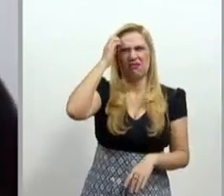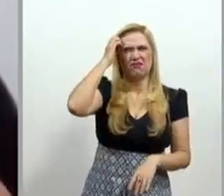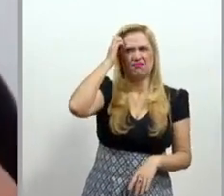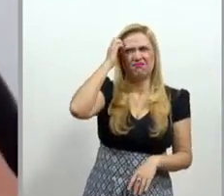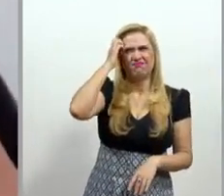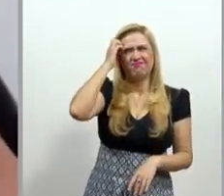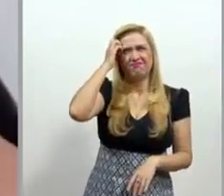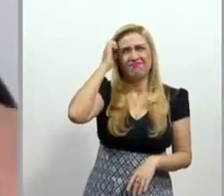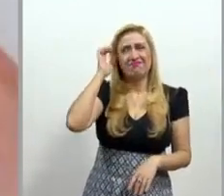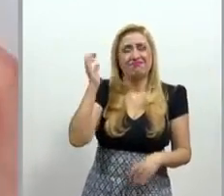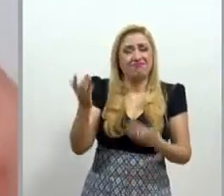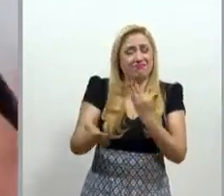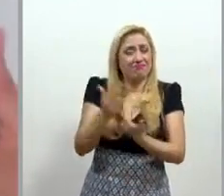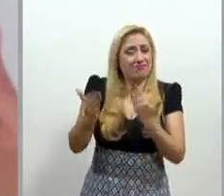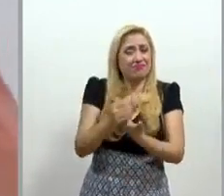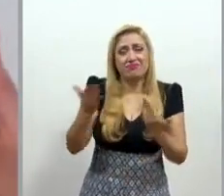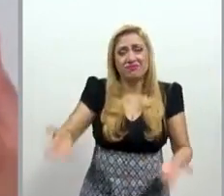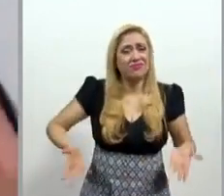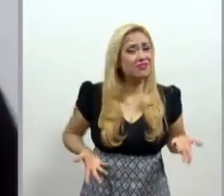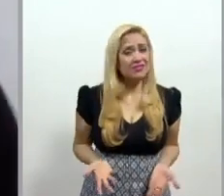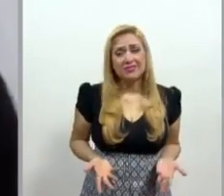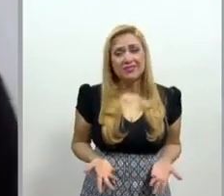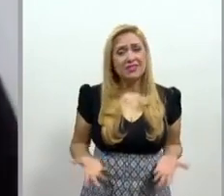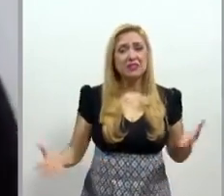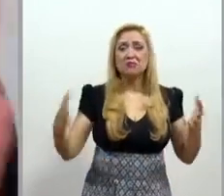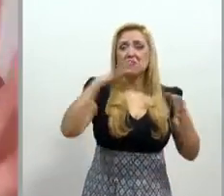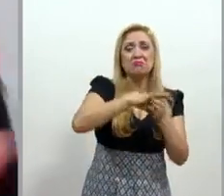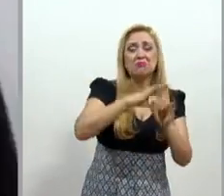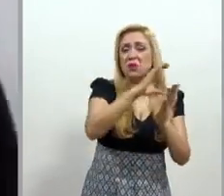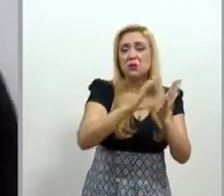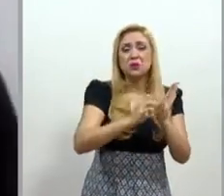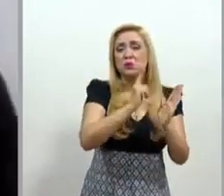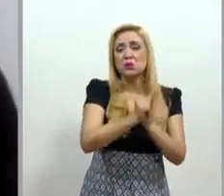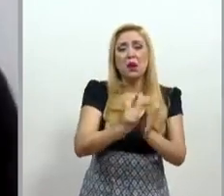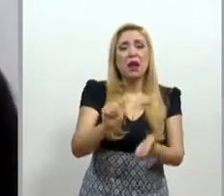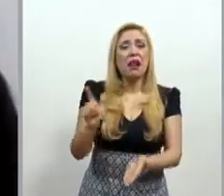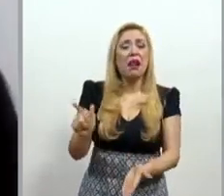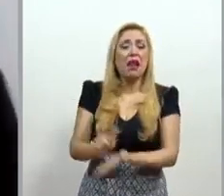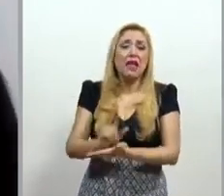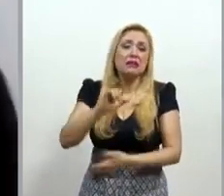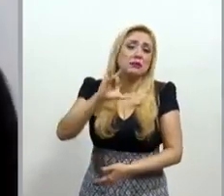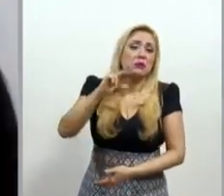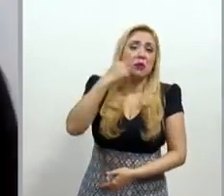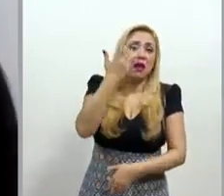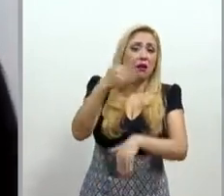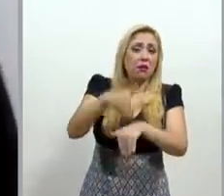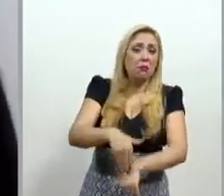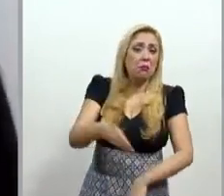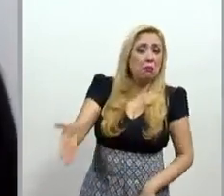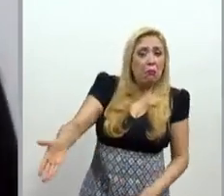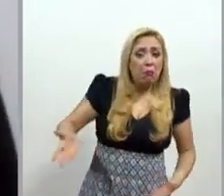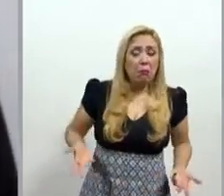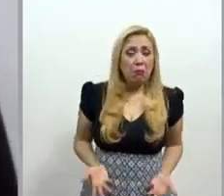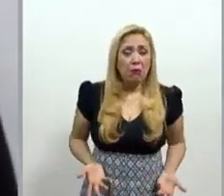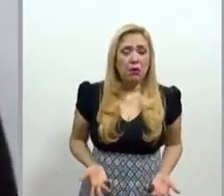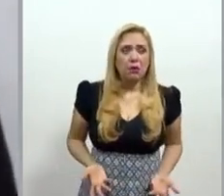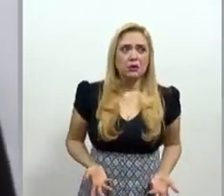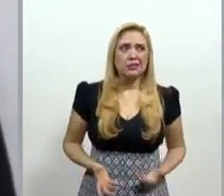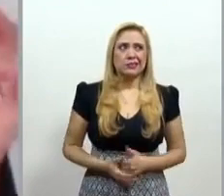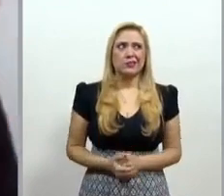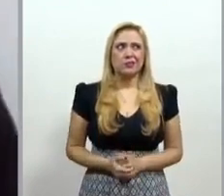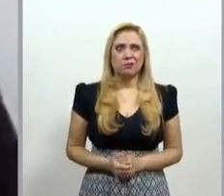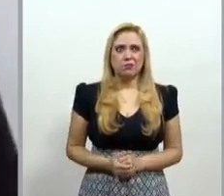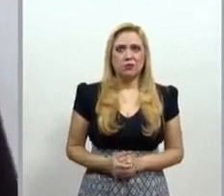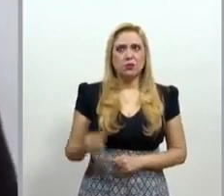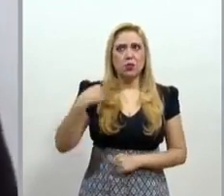esto hacía que la ley fuera inconstitucional. La sentencia es súper interesante, pero una de las razones por la que la traigo